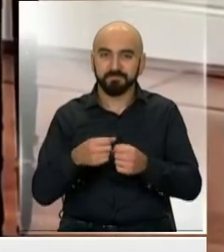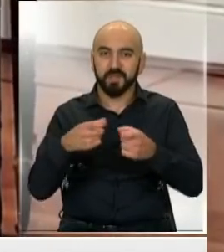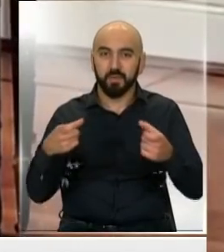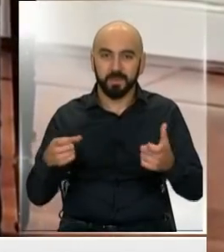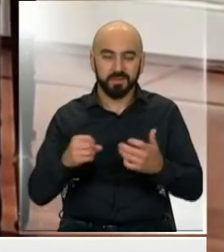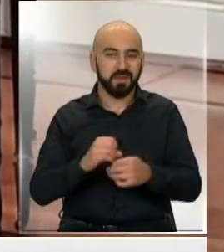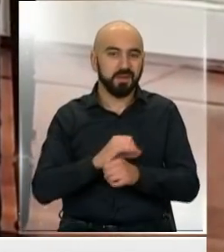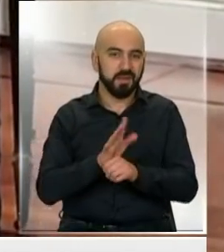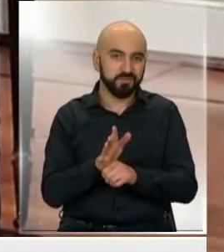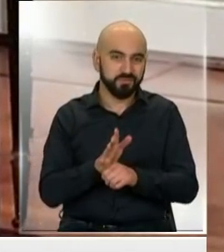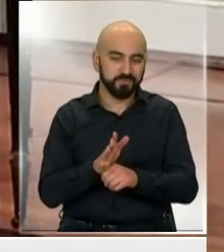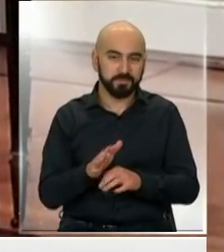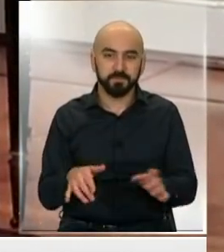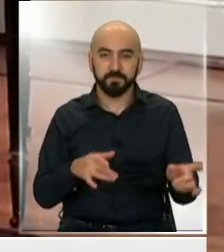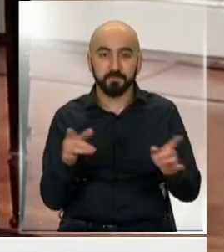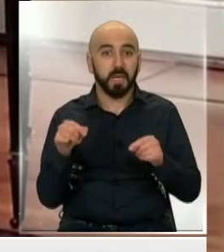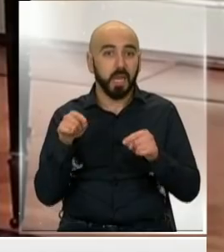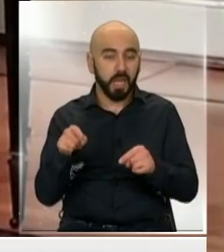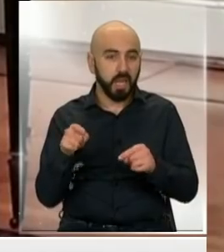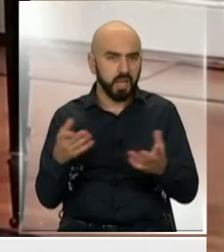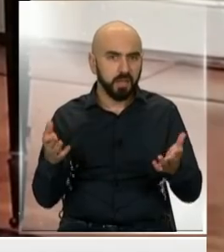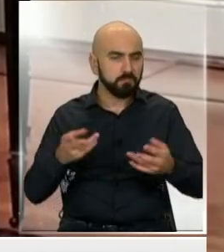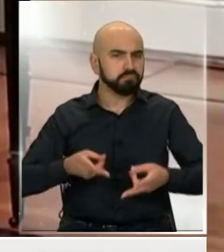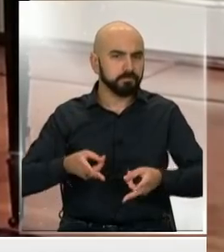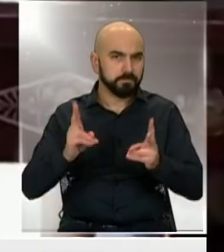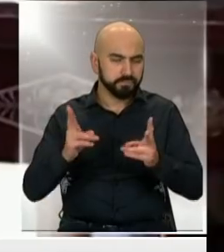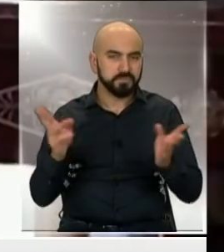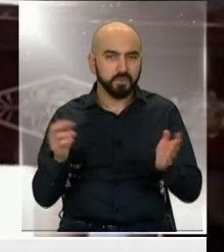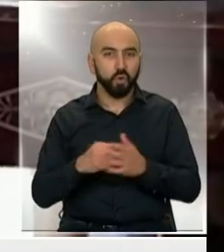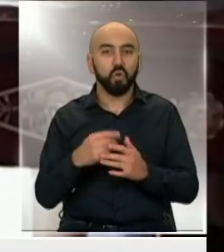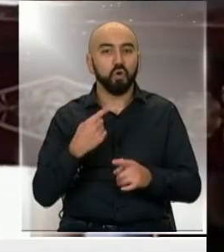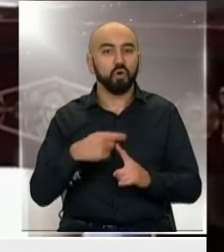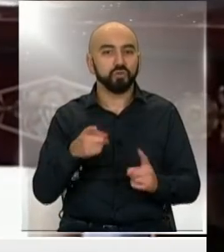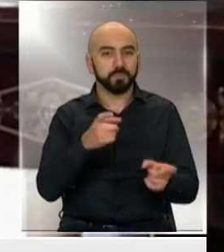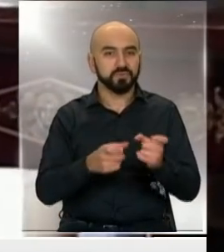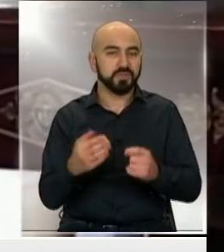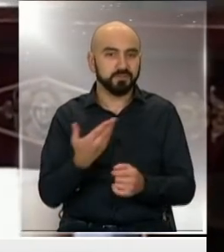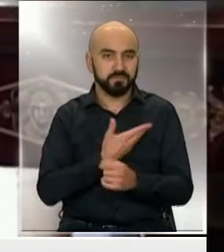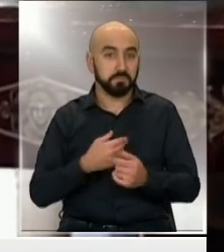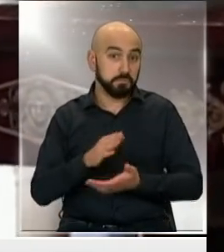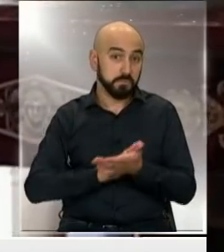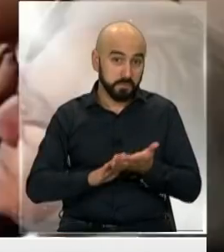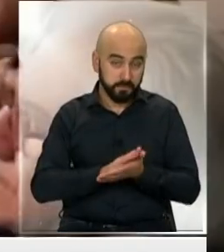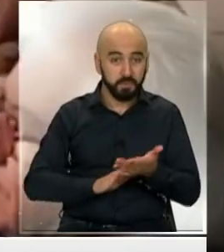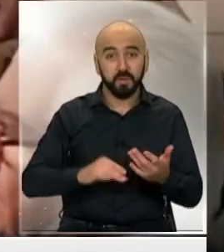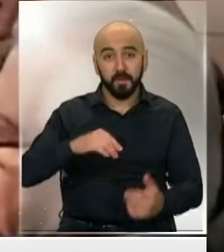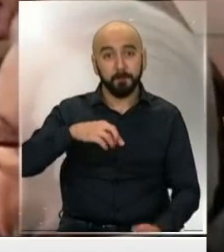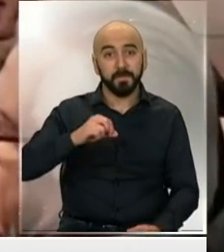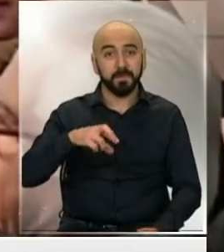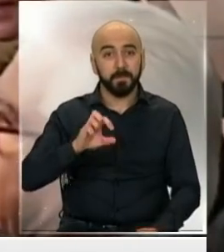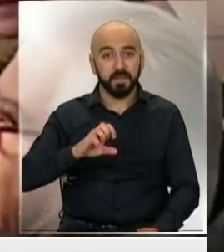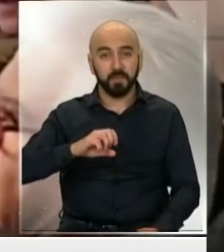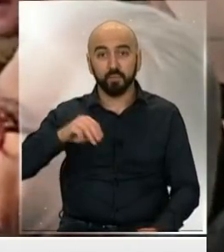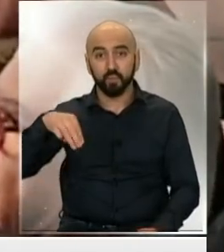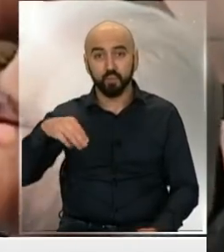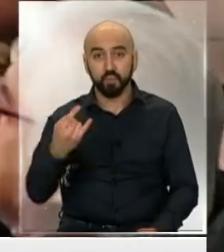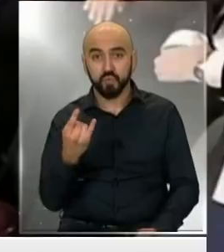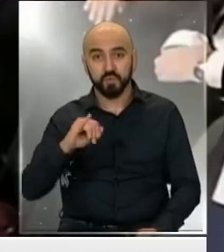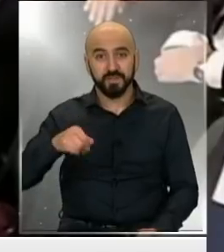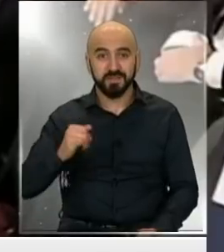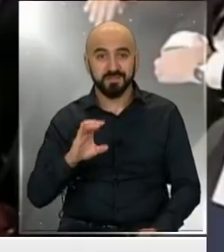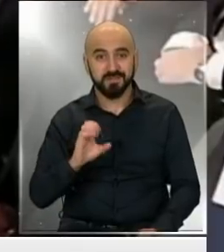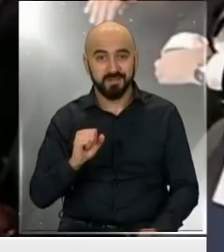Él dio pie para que otros líderes de izquierda del Uruguay, como Pepe Mujica, llegaran también al poder.